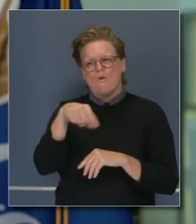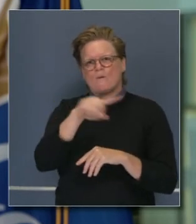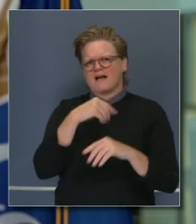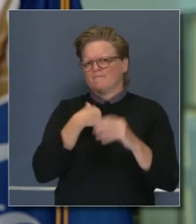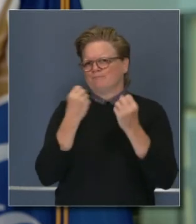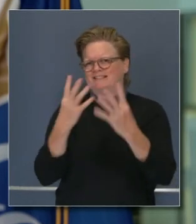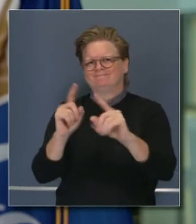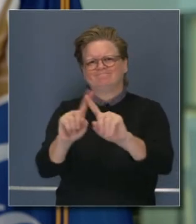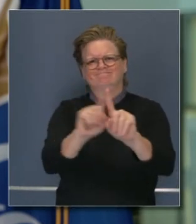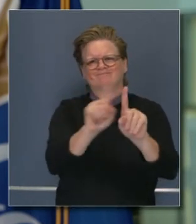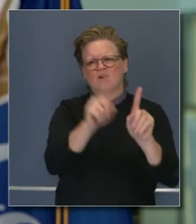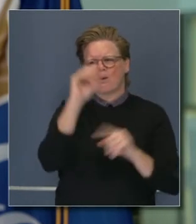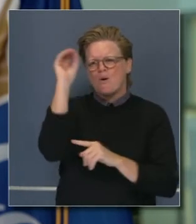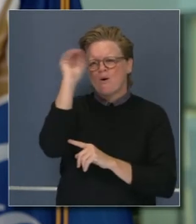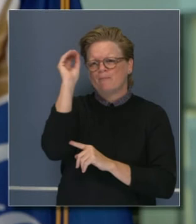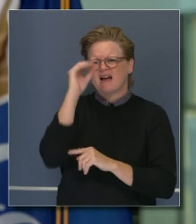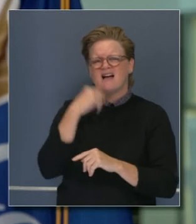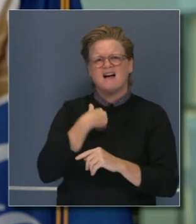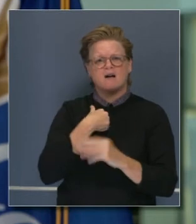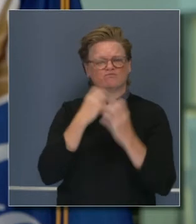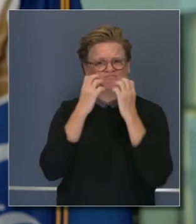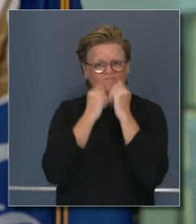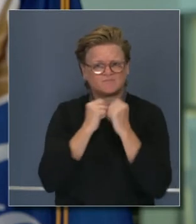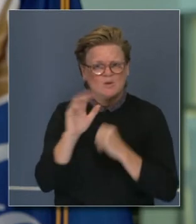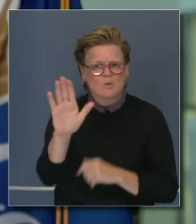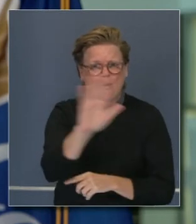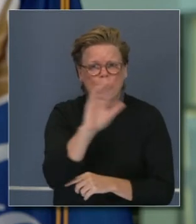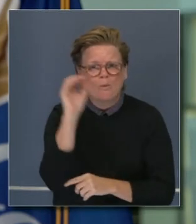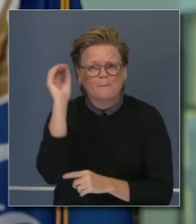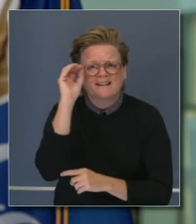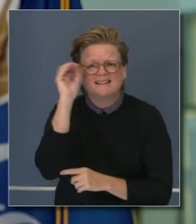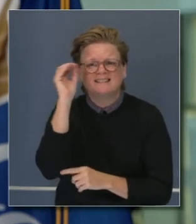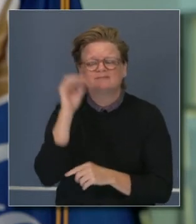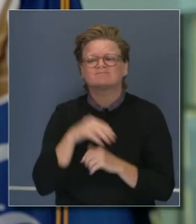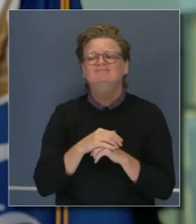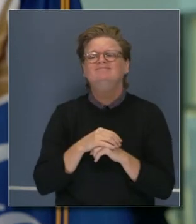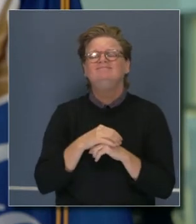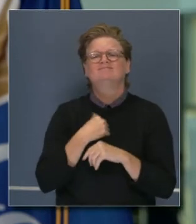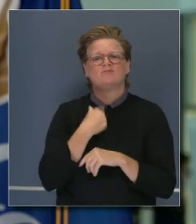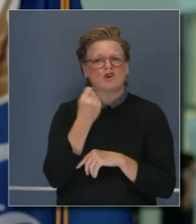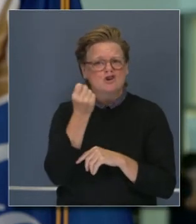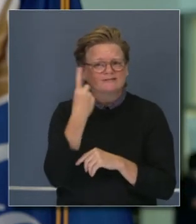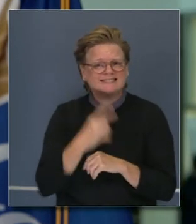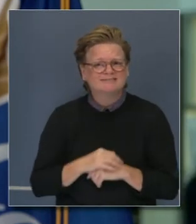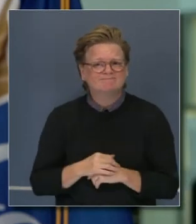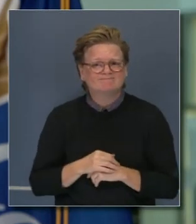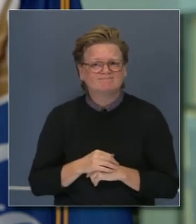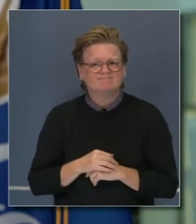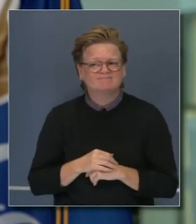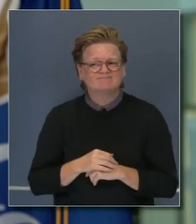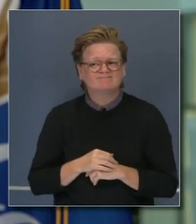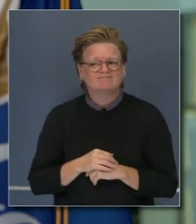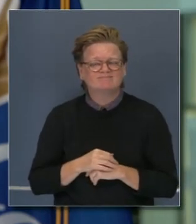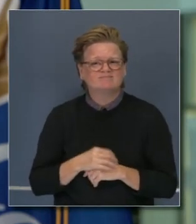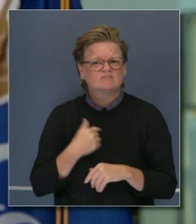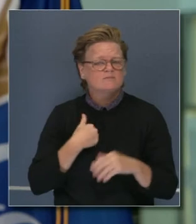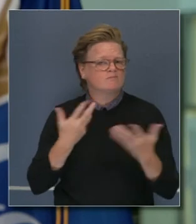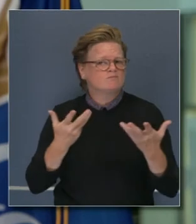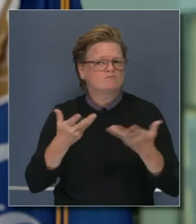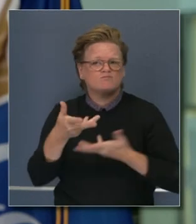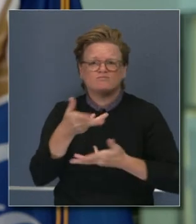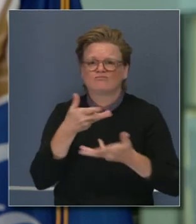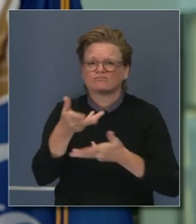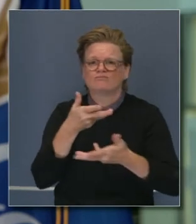opiniones. Y quiero que todo el mundo sepa que apreciamos esas opiniones. Y no estamos tercos en nuestra